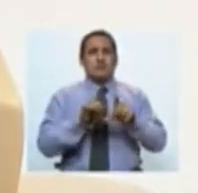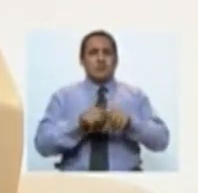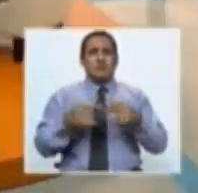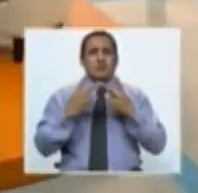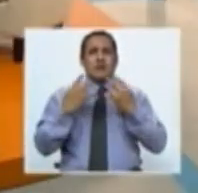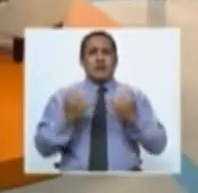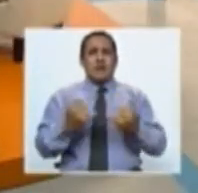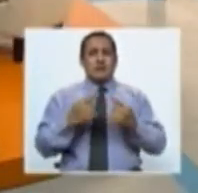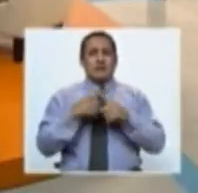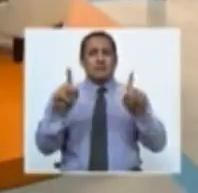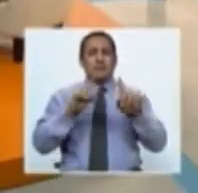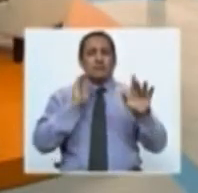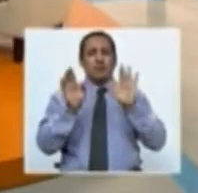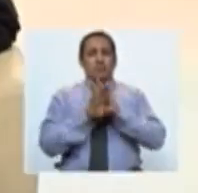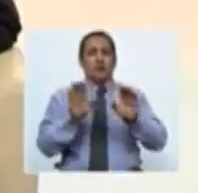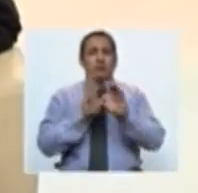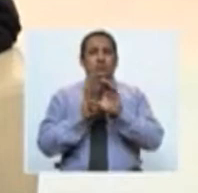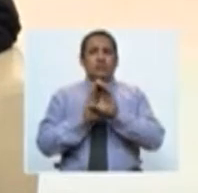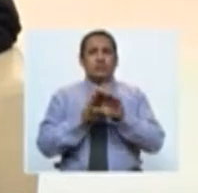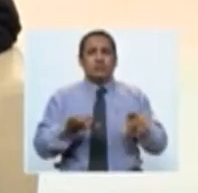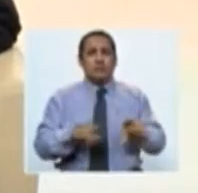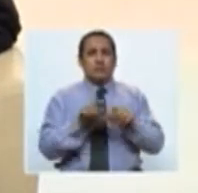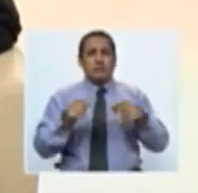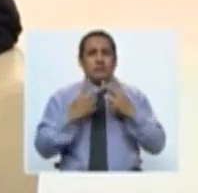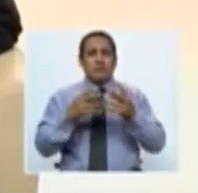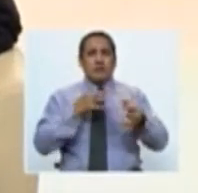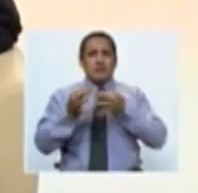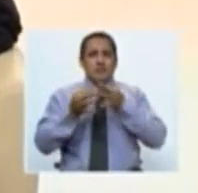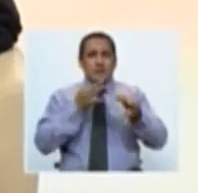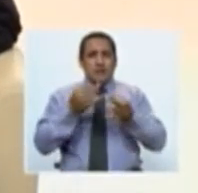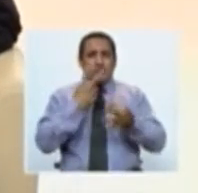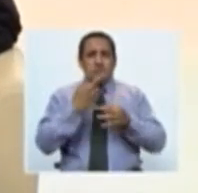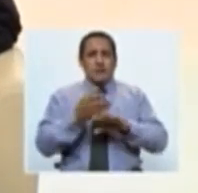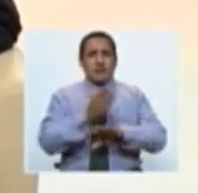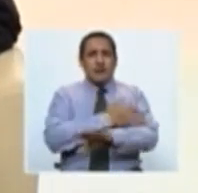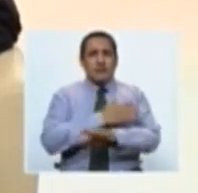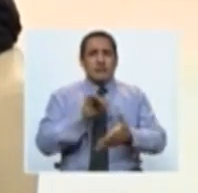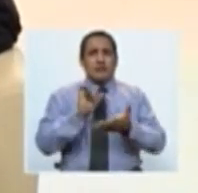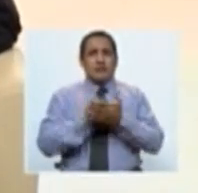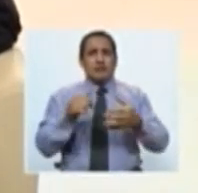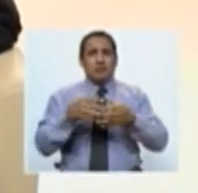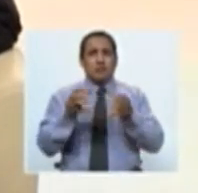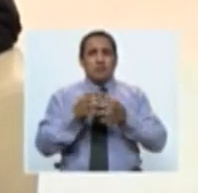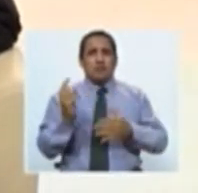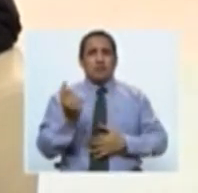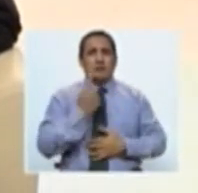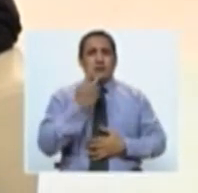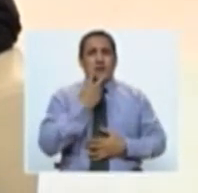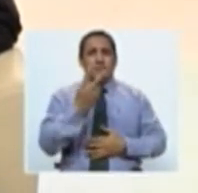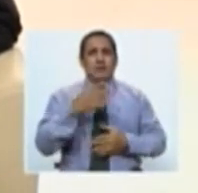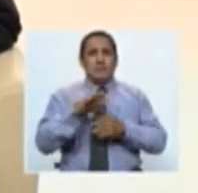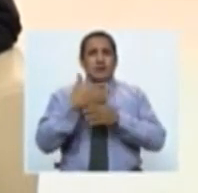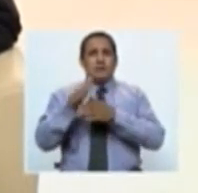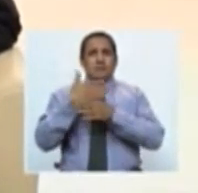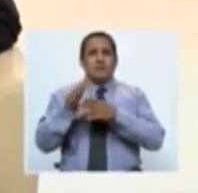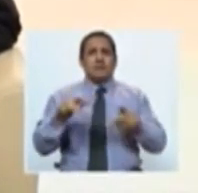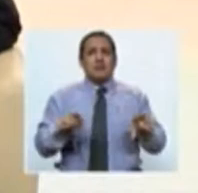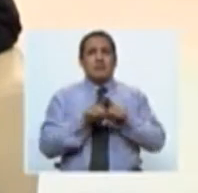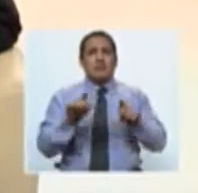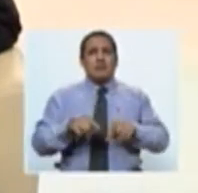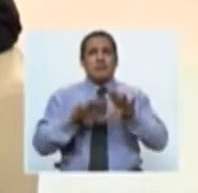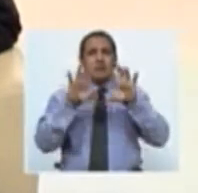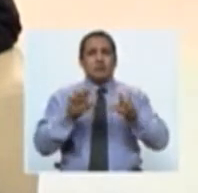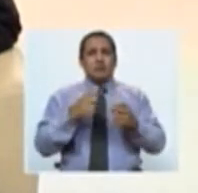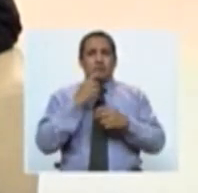Claro, porque hubiese sido distinto si en la Constitución se hubiera establecido algo así como que los movimientos gremiales deben participar